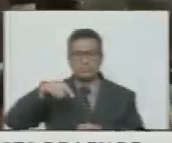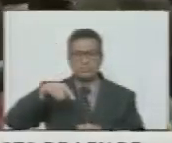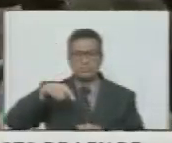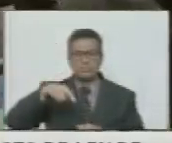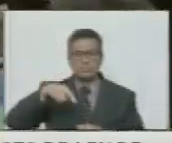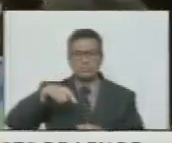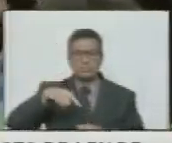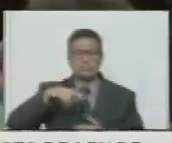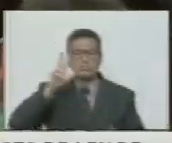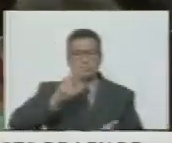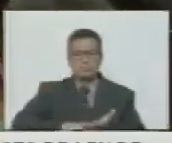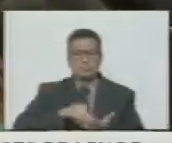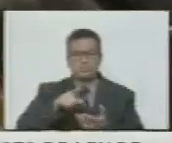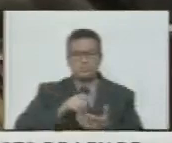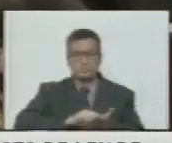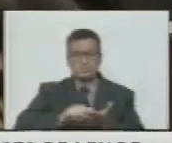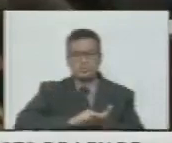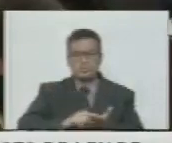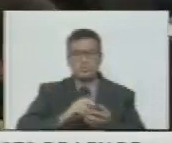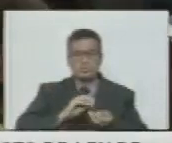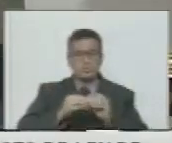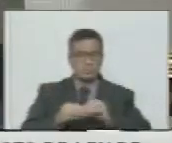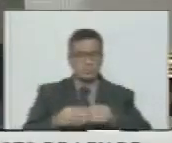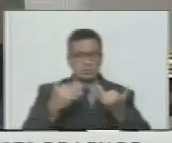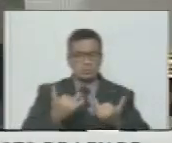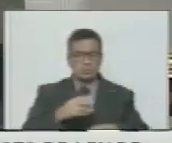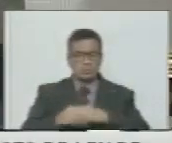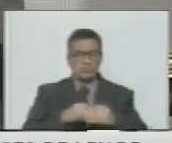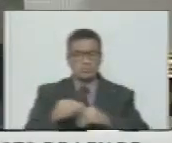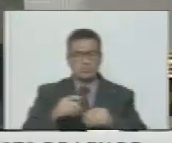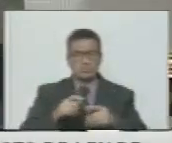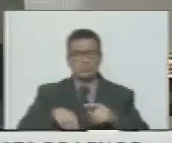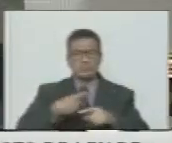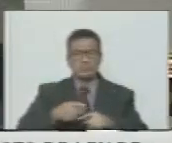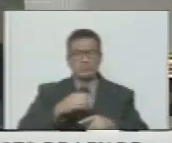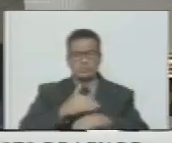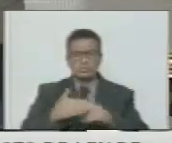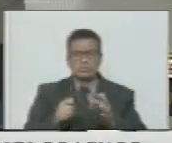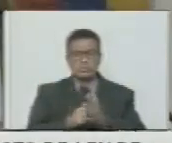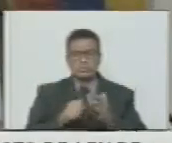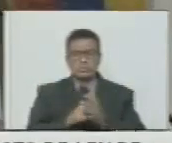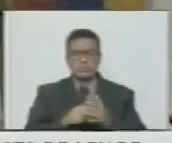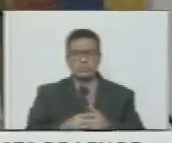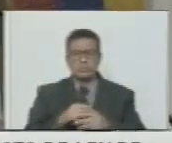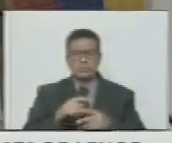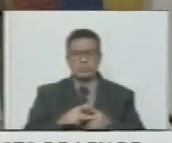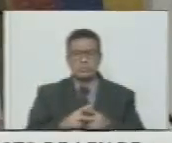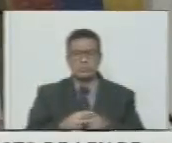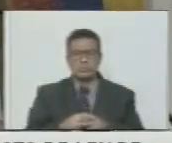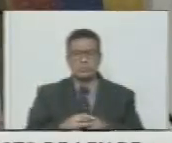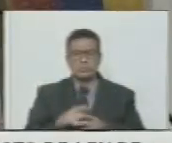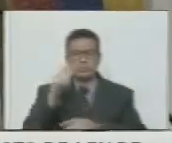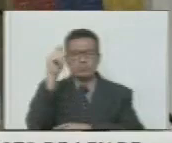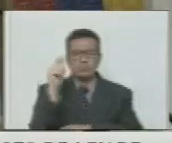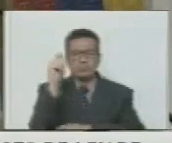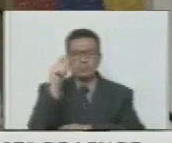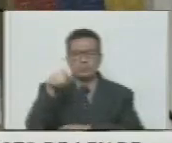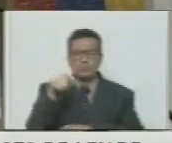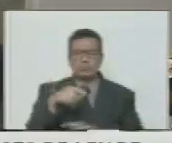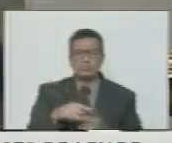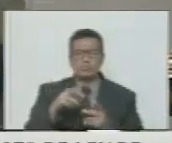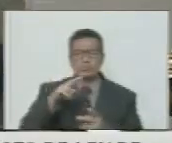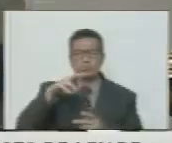En contra, aprobado el artículo con la modificación establecida. Siguiente punto, subsecretaria. Fíjese. Ciudadano